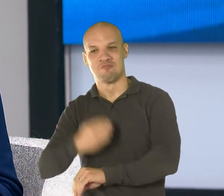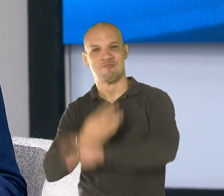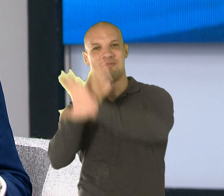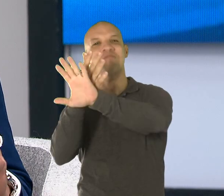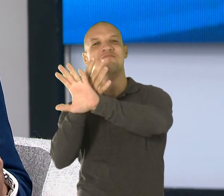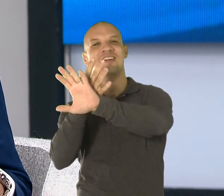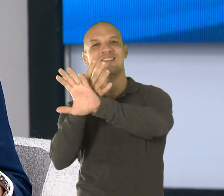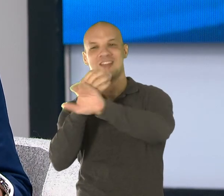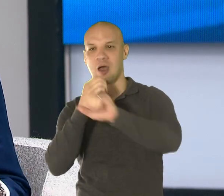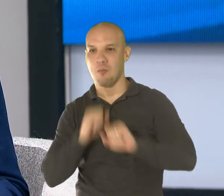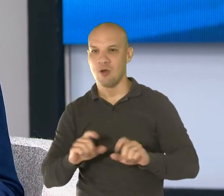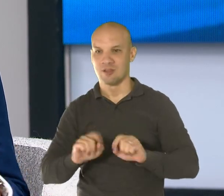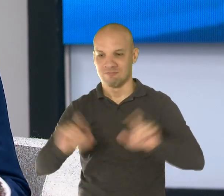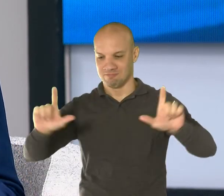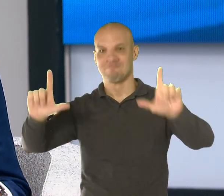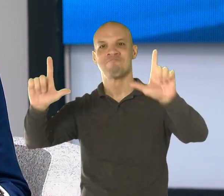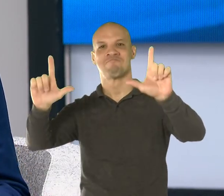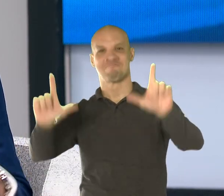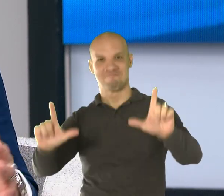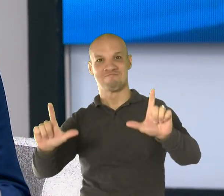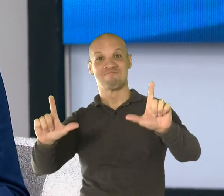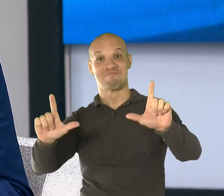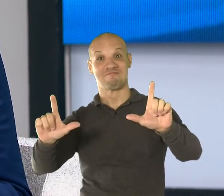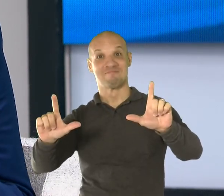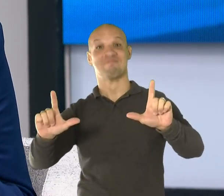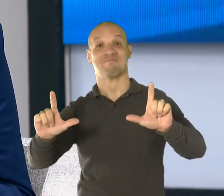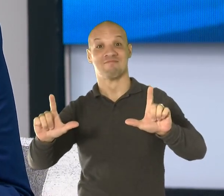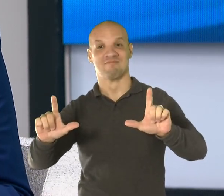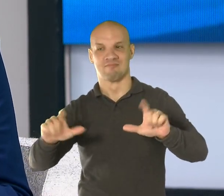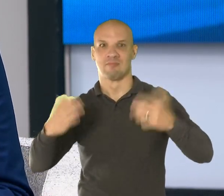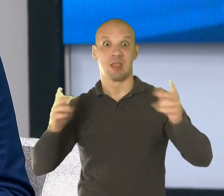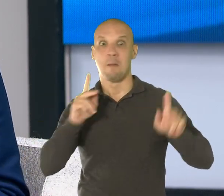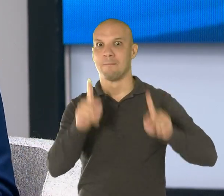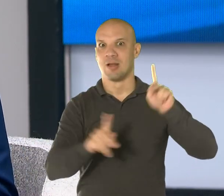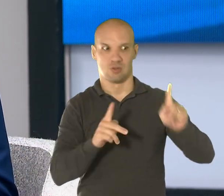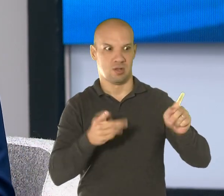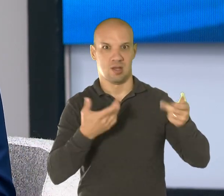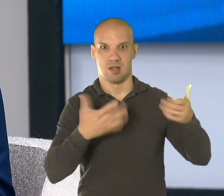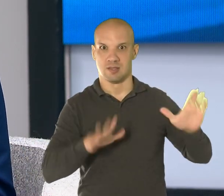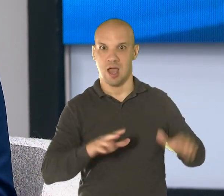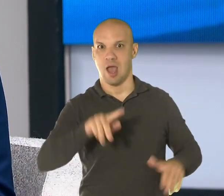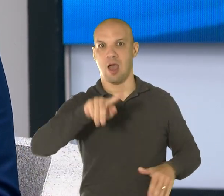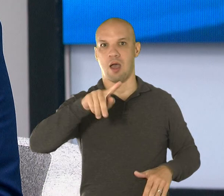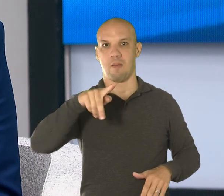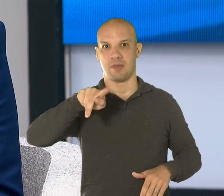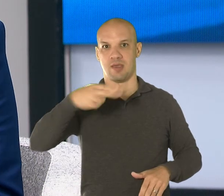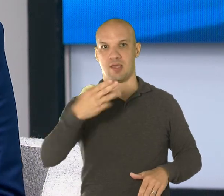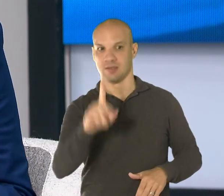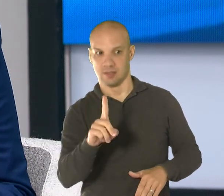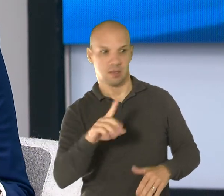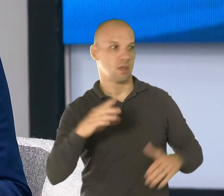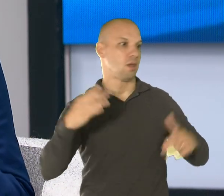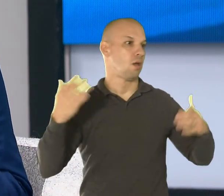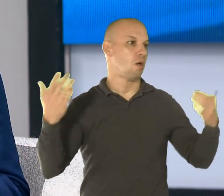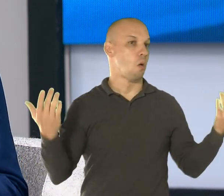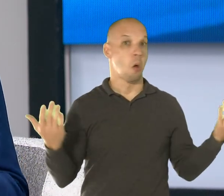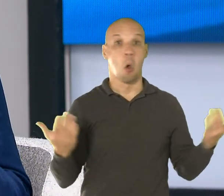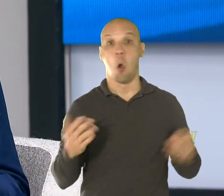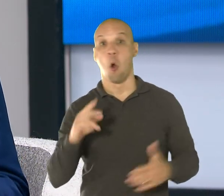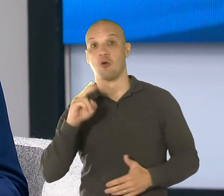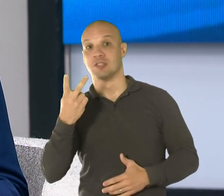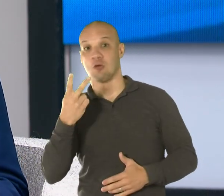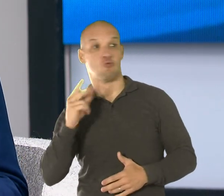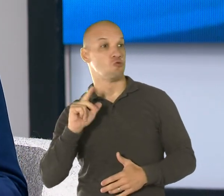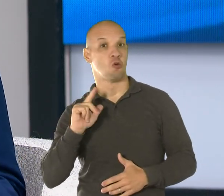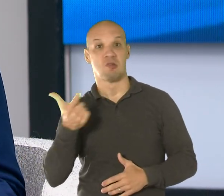a todo tipo de cuidador. Ahí tuvimos personas que tenían desde doctorados hasta 2º grado de primaria, todos que compartían